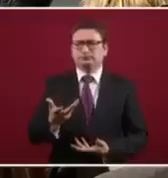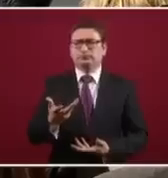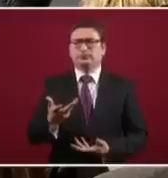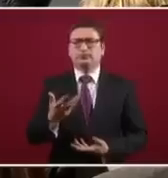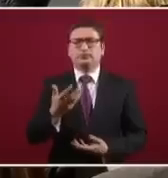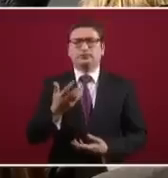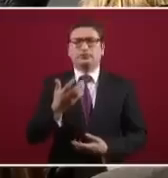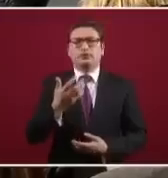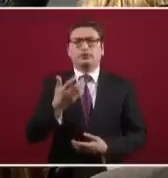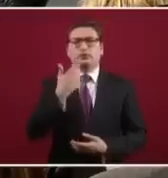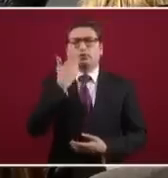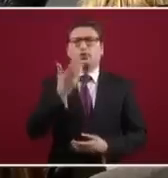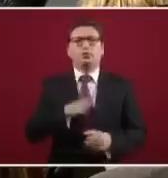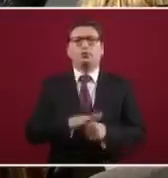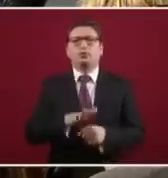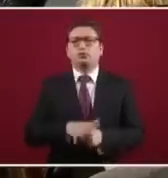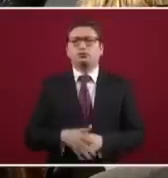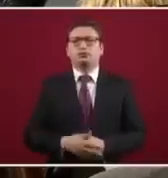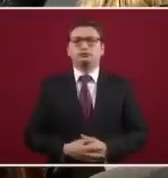que no tengan